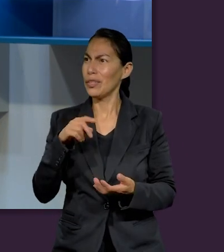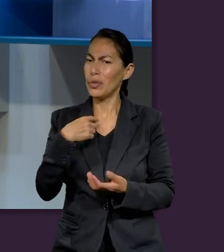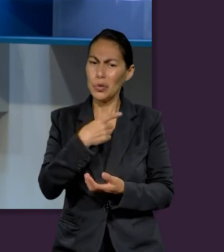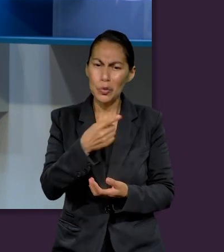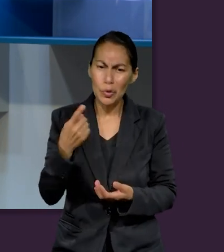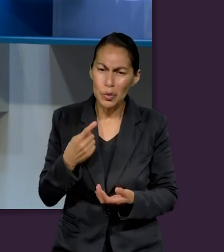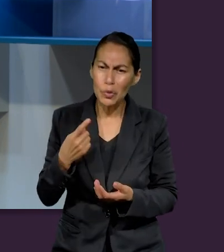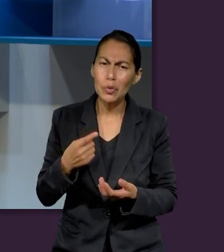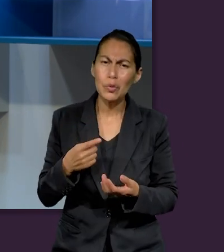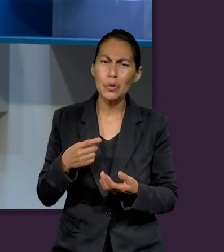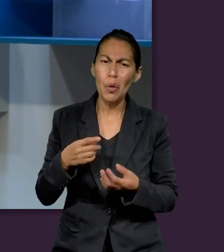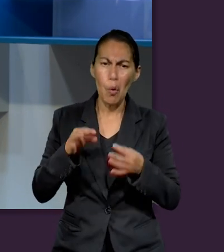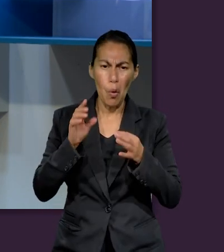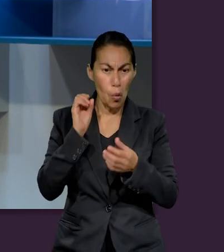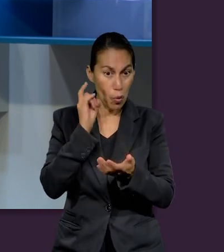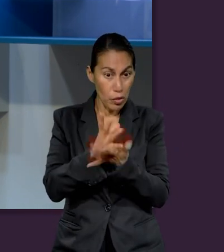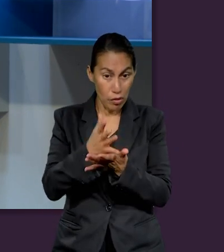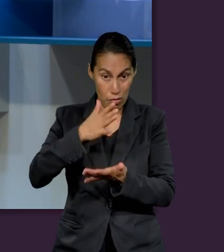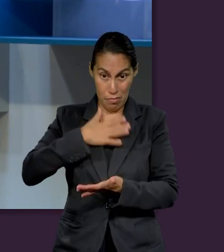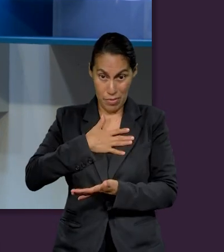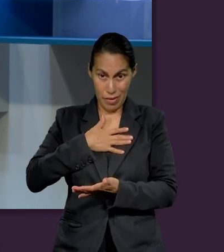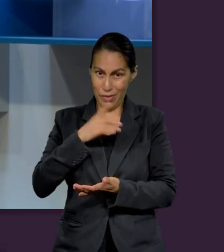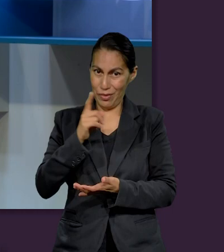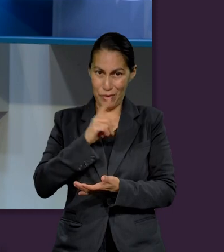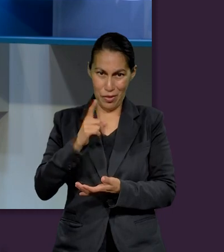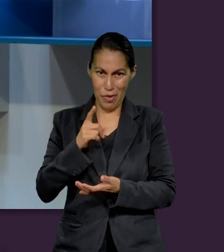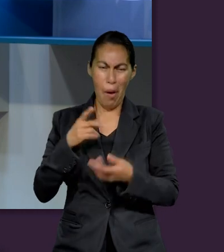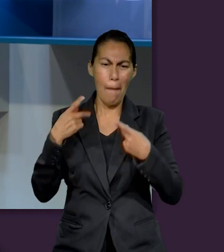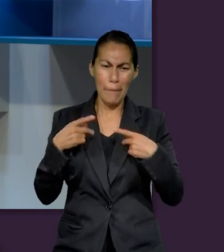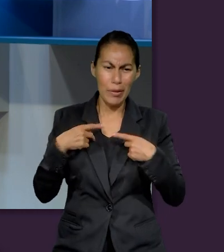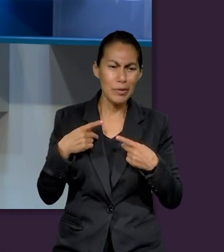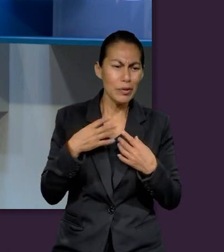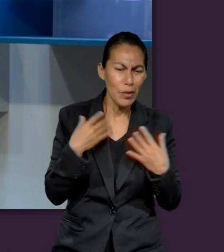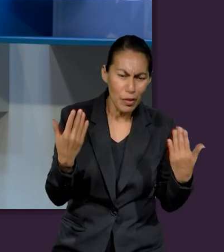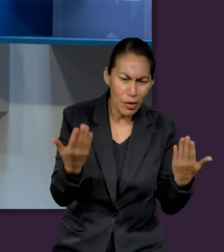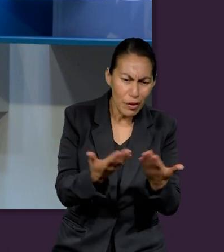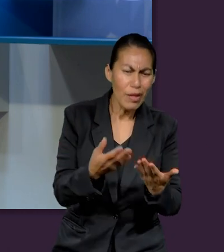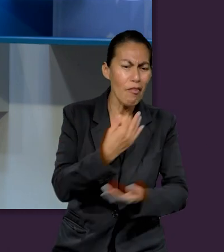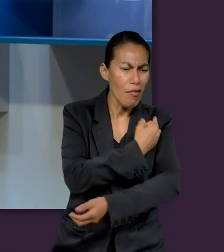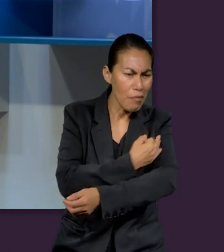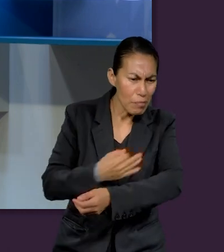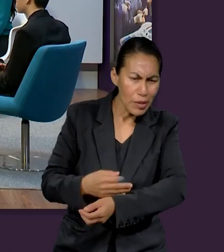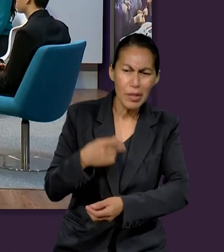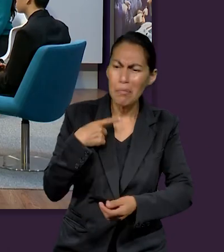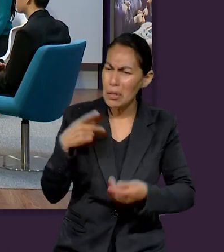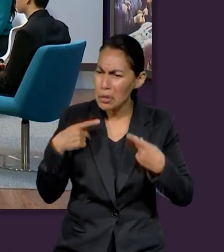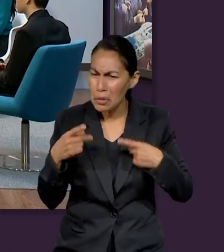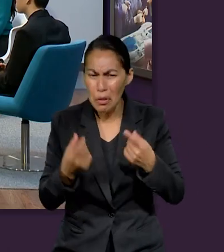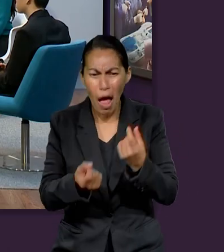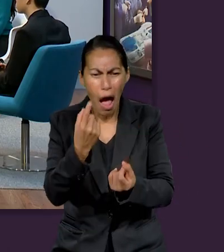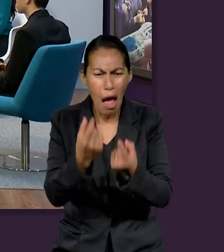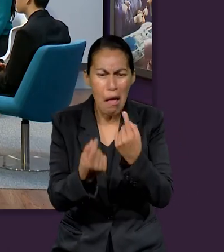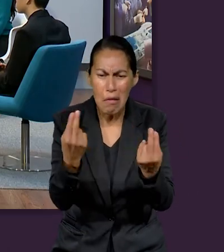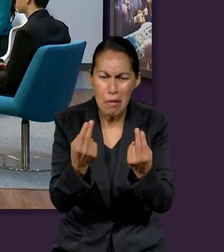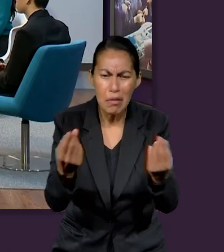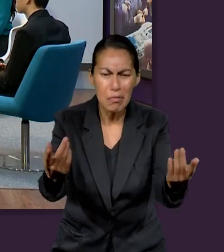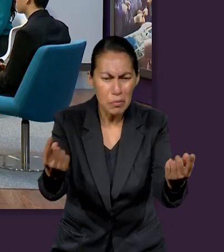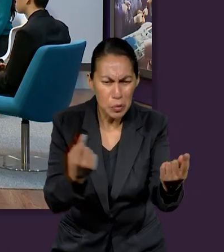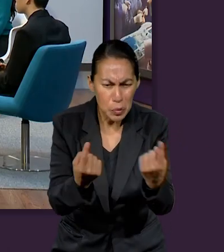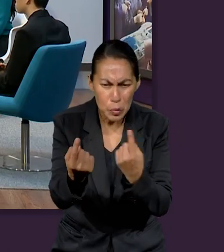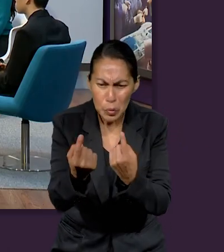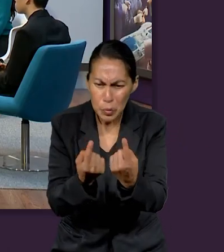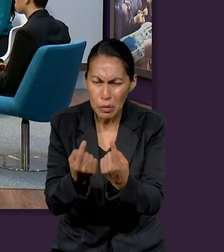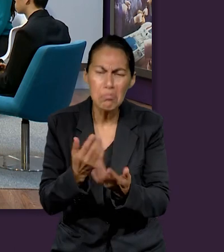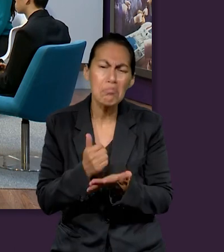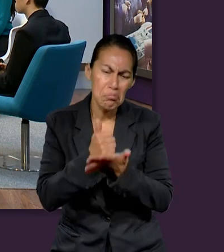aportar a lo más importante que es el reino de los cielos las prioridades que dijo Jesús sino que vamos a atender a nuestras ovejas vamos a